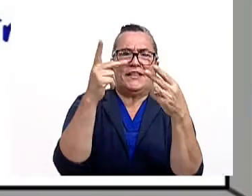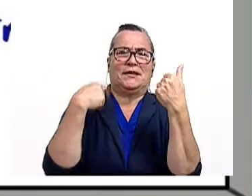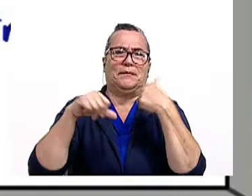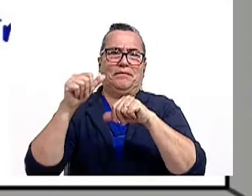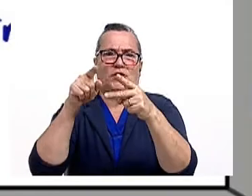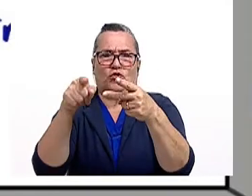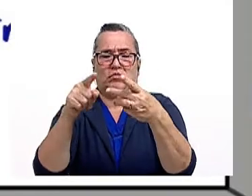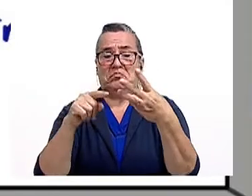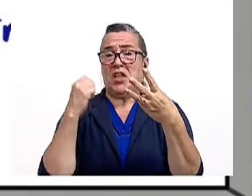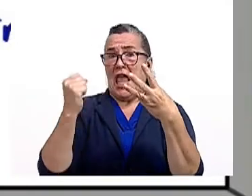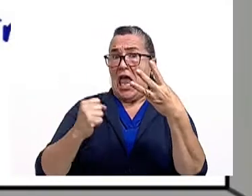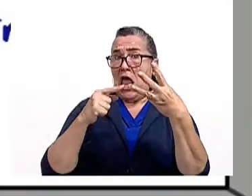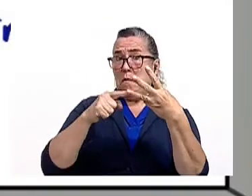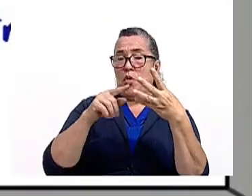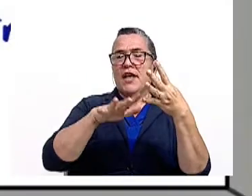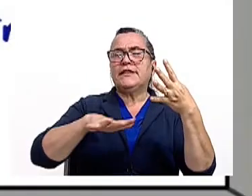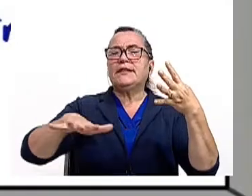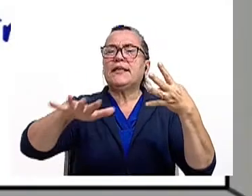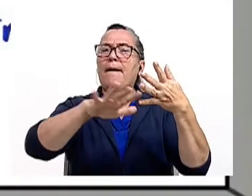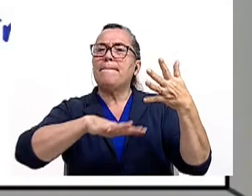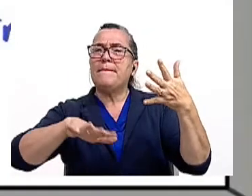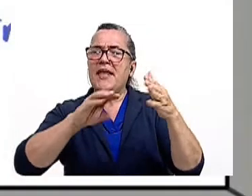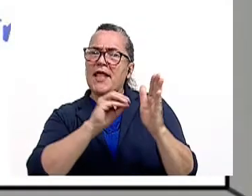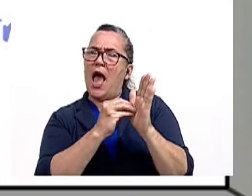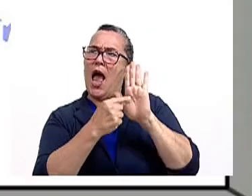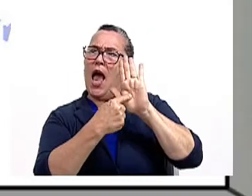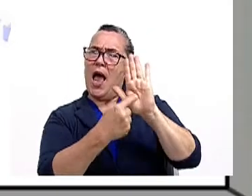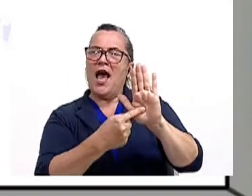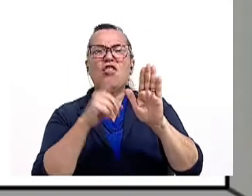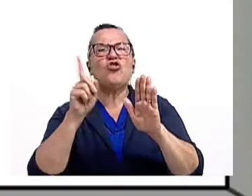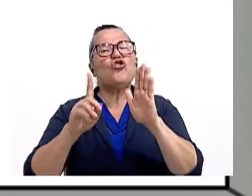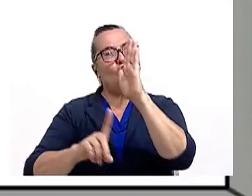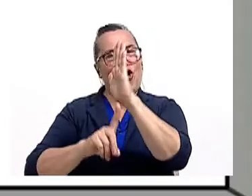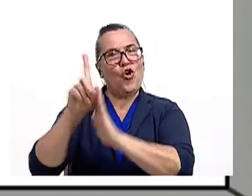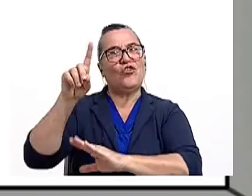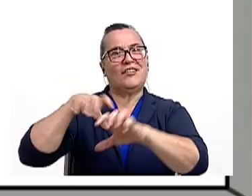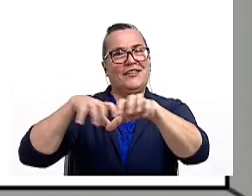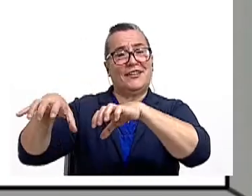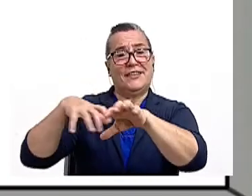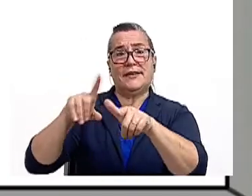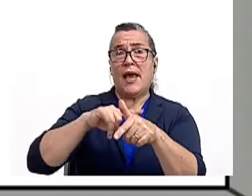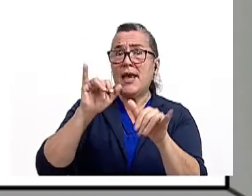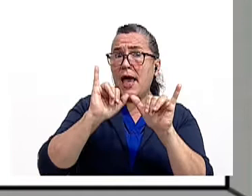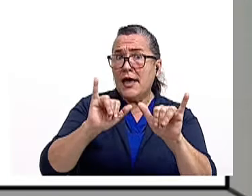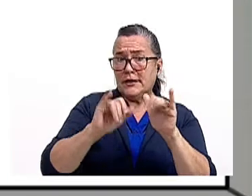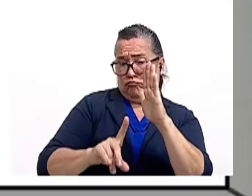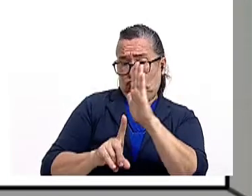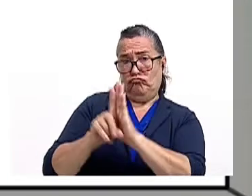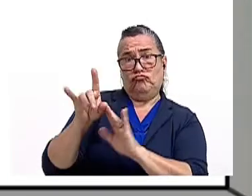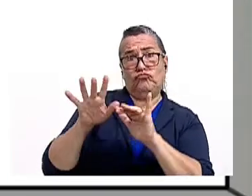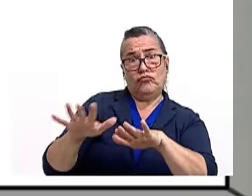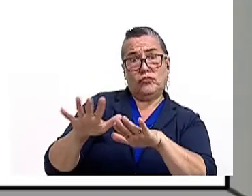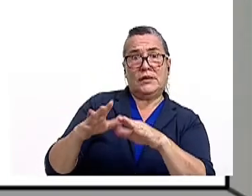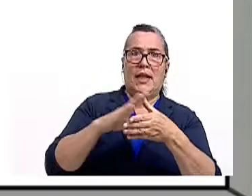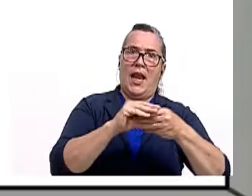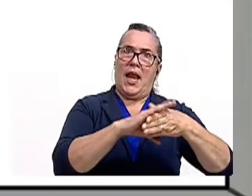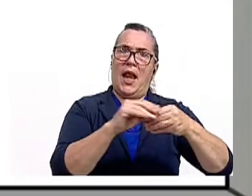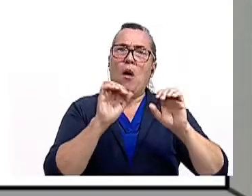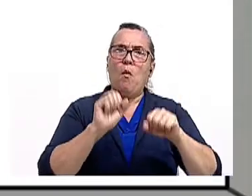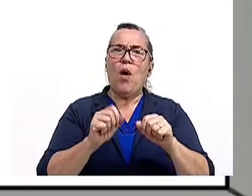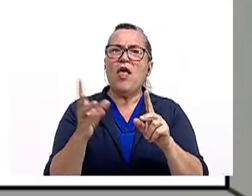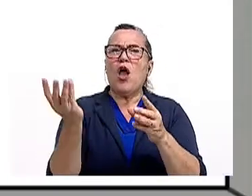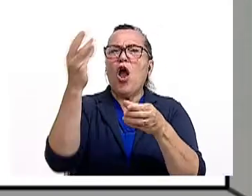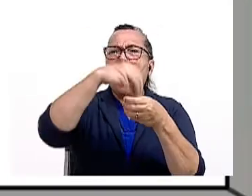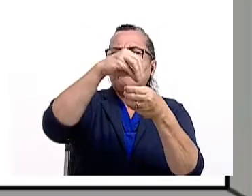personajes, épocas y ambiente en los que se desarrollan las acciones. Y dentro del desarrollo de su narración se pueden